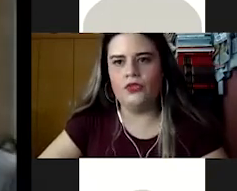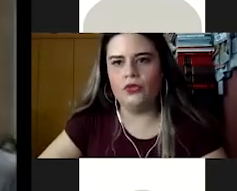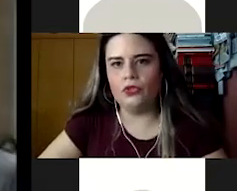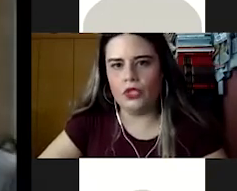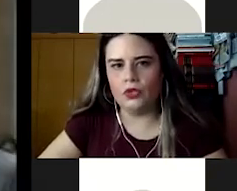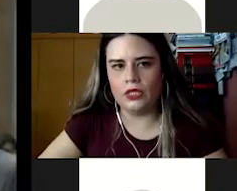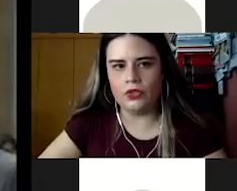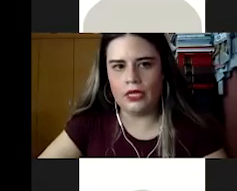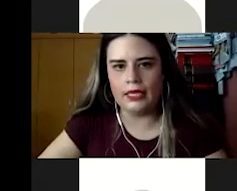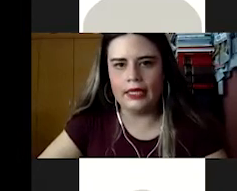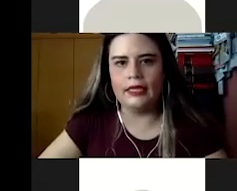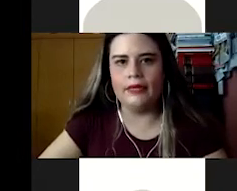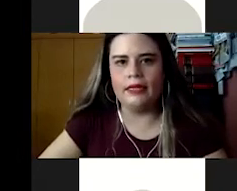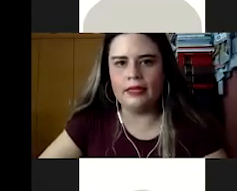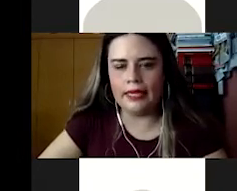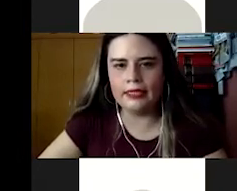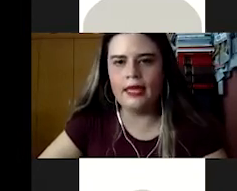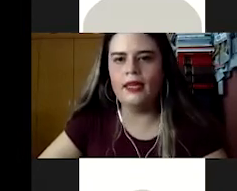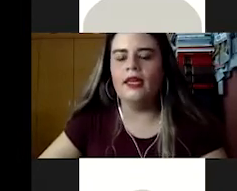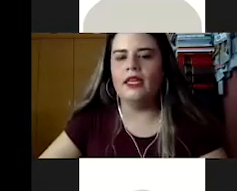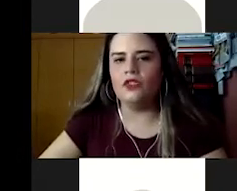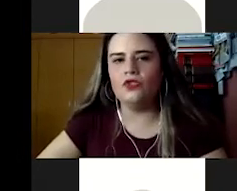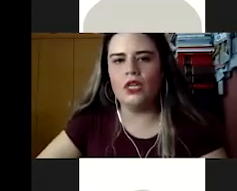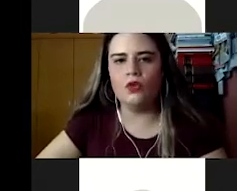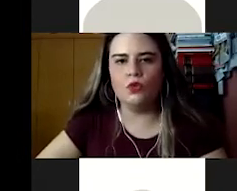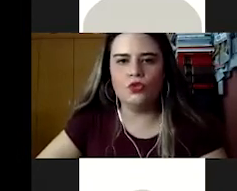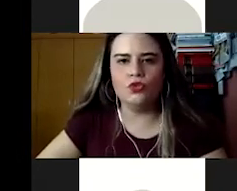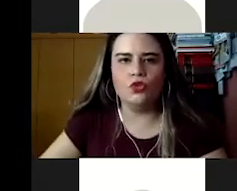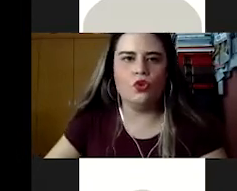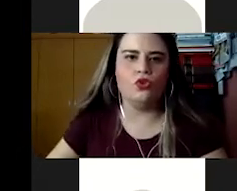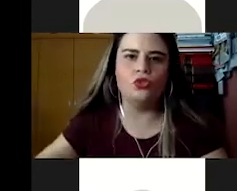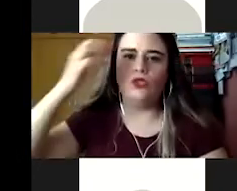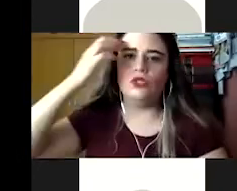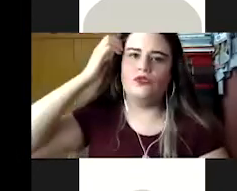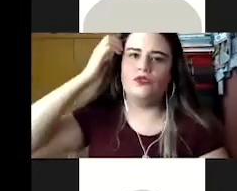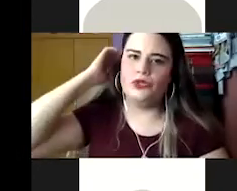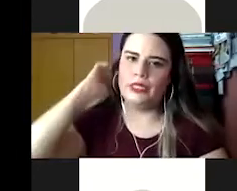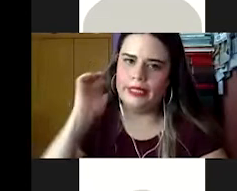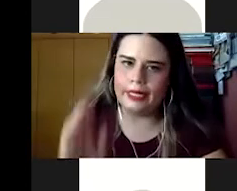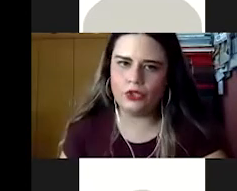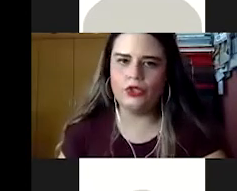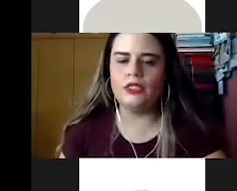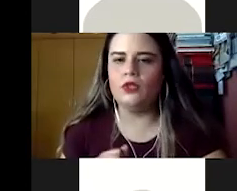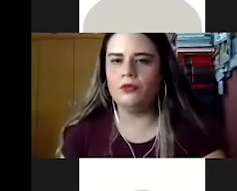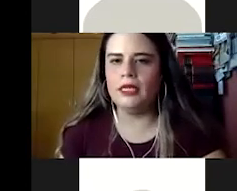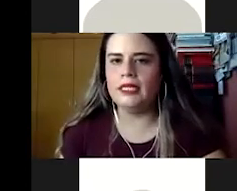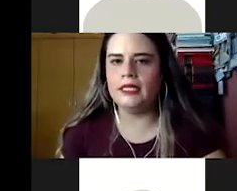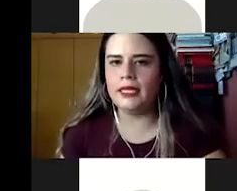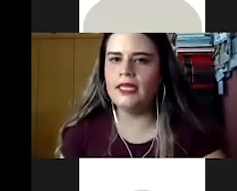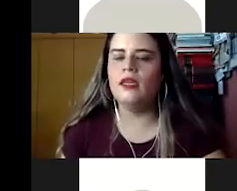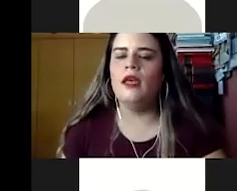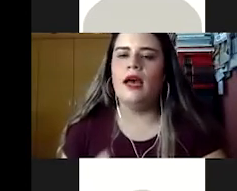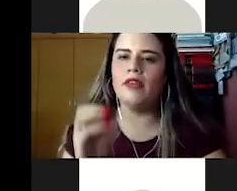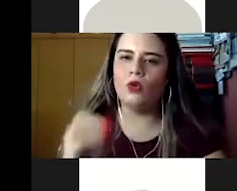hizo de un Consejo Nacional de Agenda 2030, y estos son algunos otros de los esfuerzos que se han hecho desde